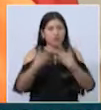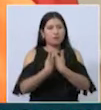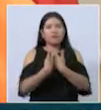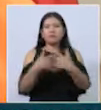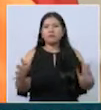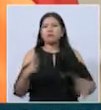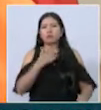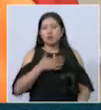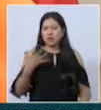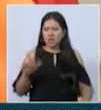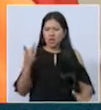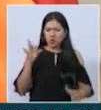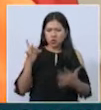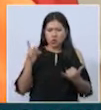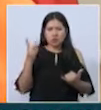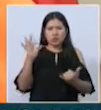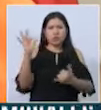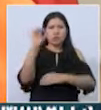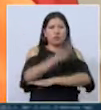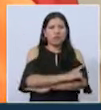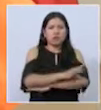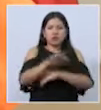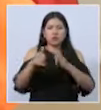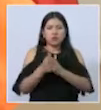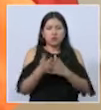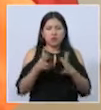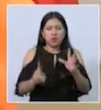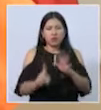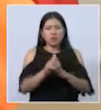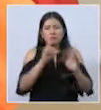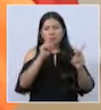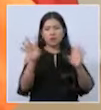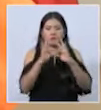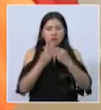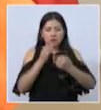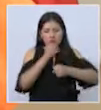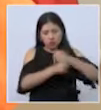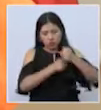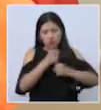de 18 días que está generando llanto y dolor en las familias del pueblo boliviano.